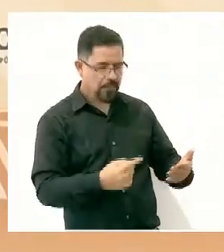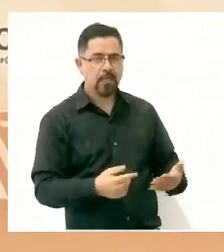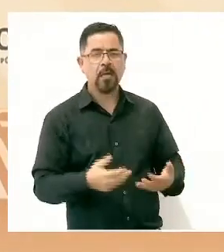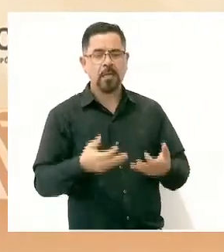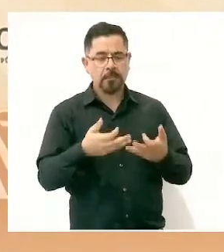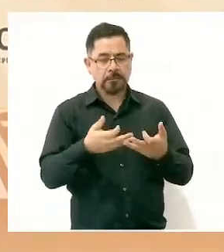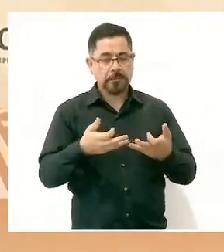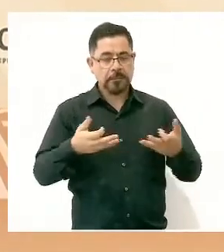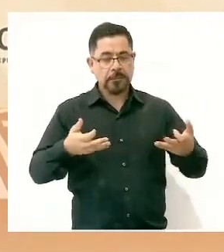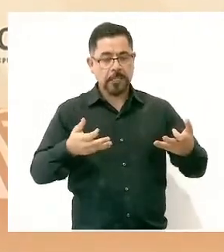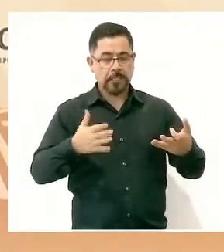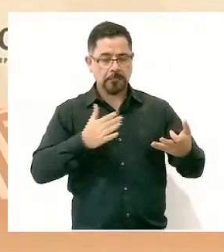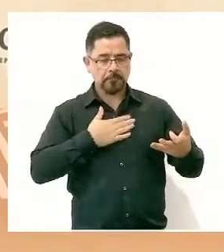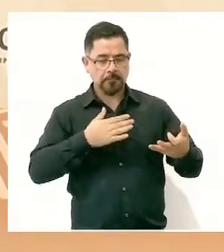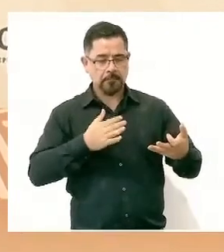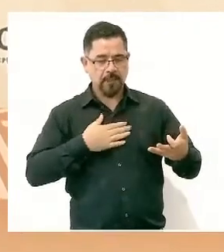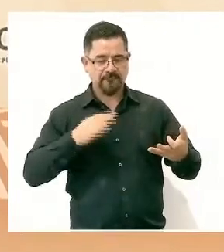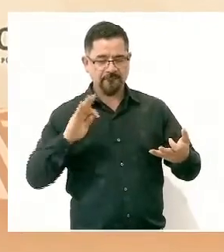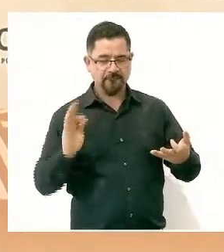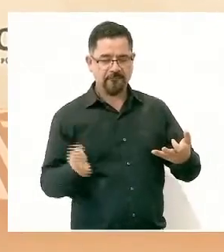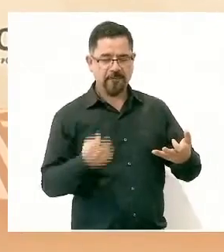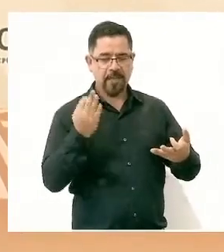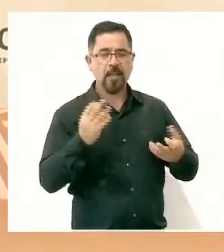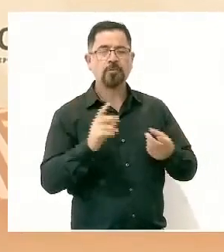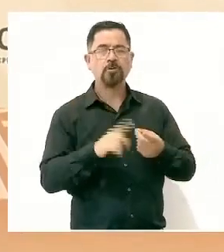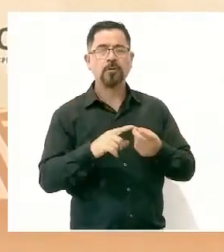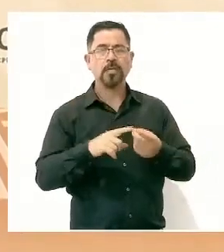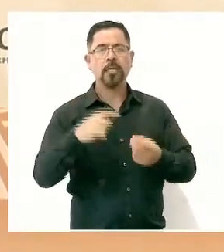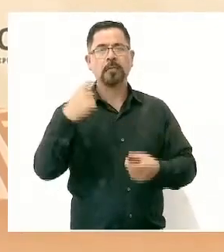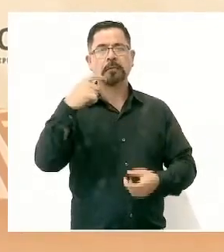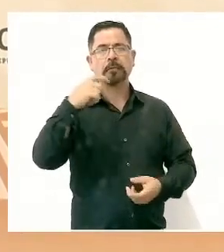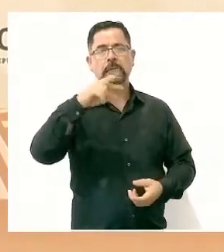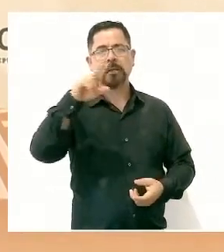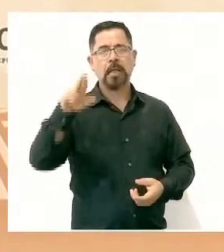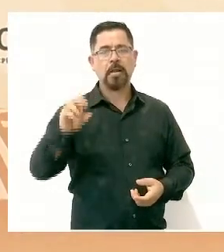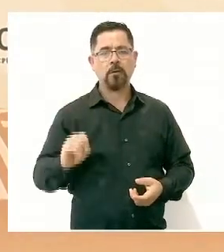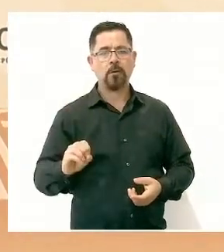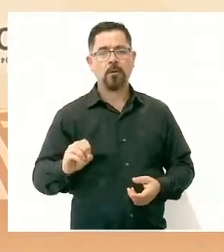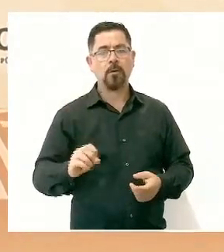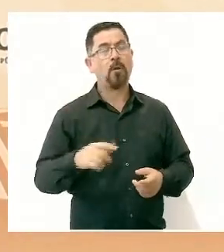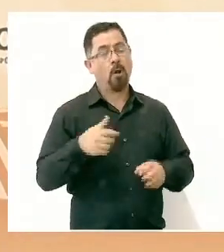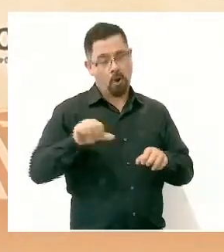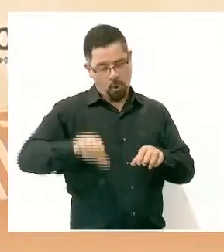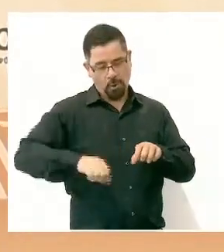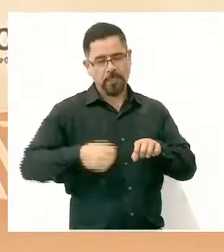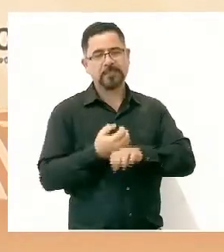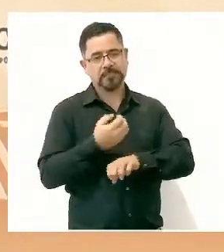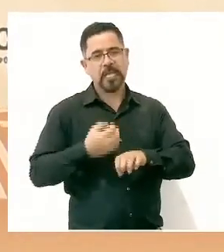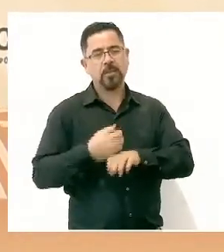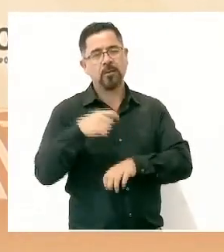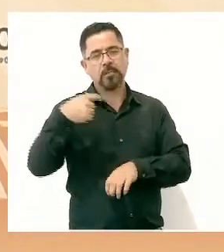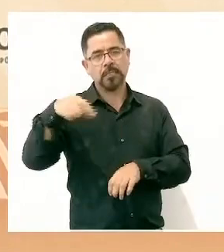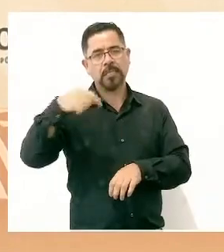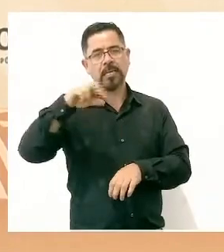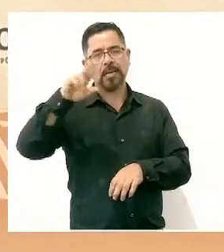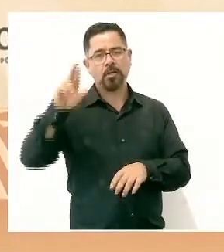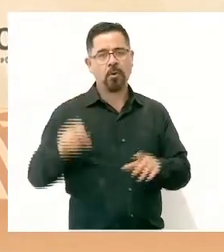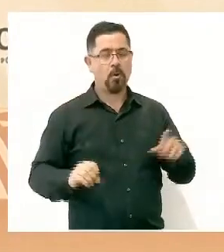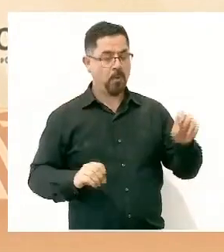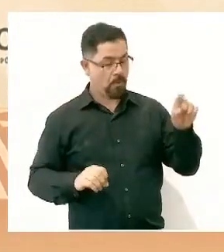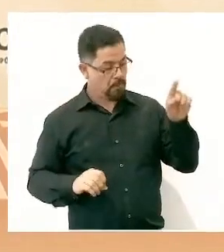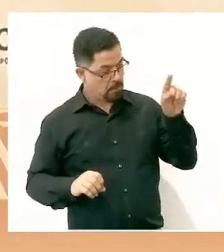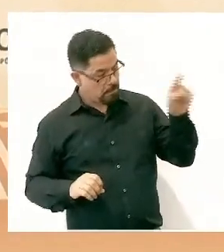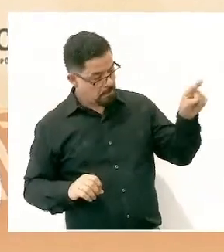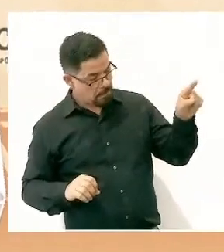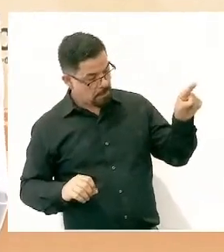territorio federal de Quintana Roo, hoy estado de Quintana Roo, sobre una